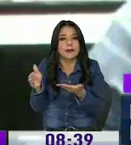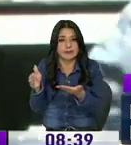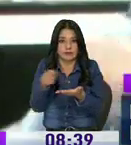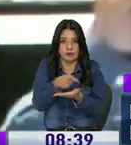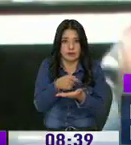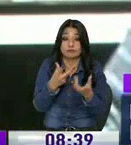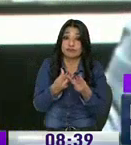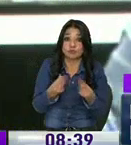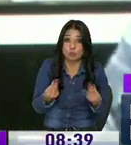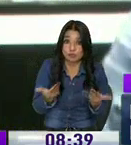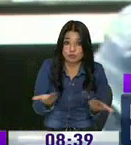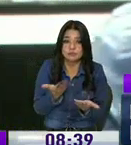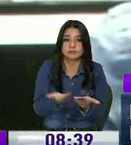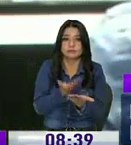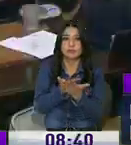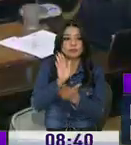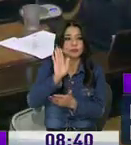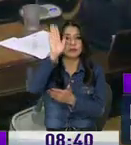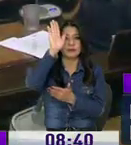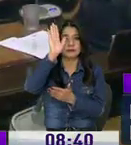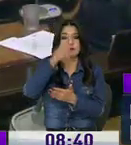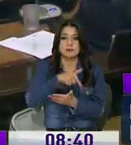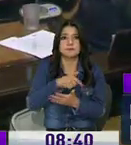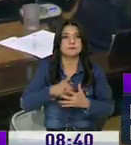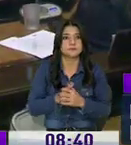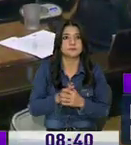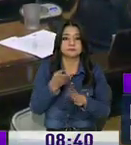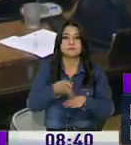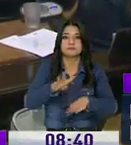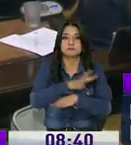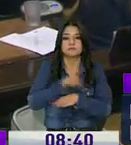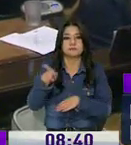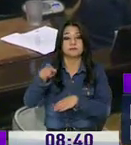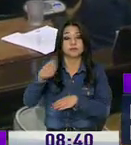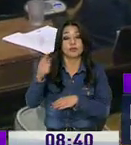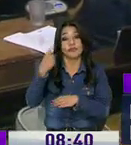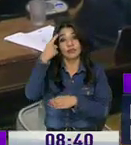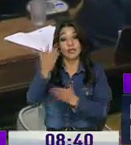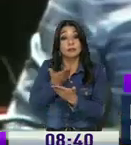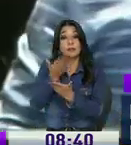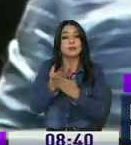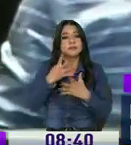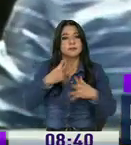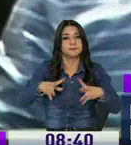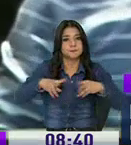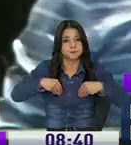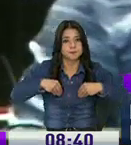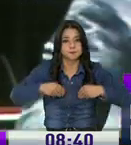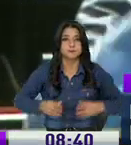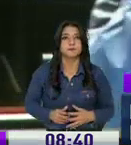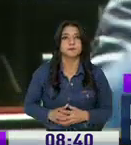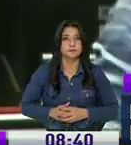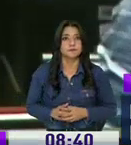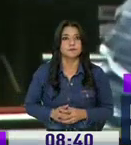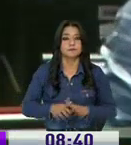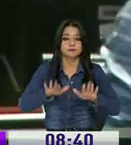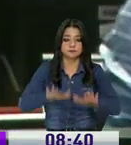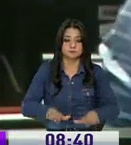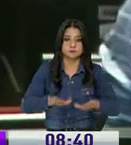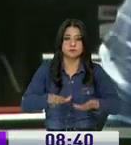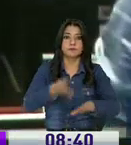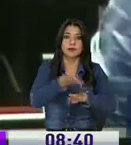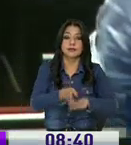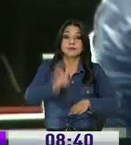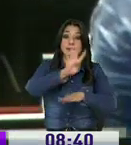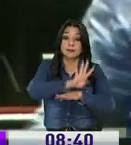este error, se planteó una moción en la que el Pleno se allanaba la propuesta del Ejecutivo. Teniendo en cuenta que esta Asamblea